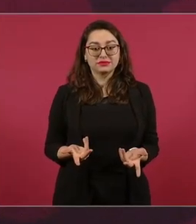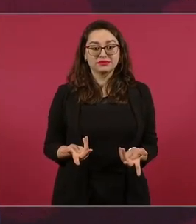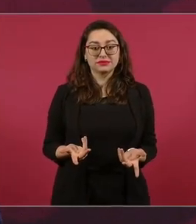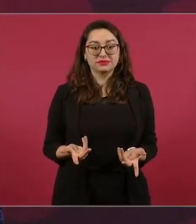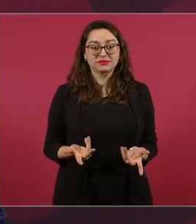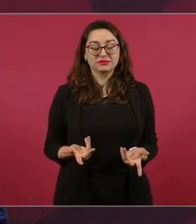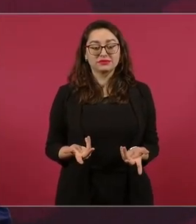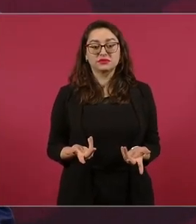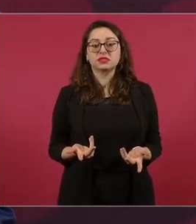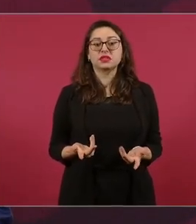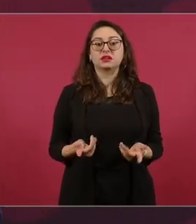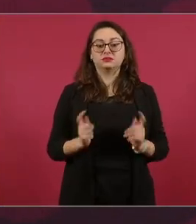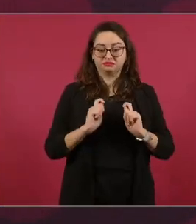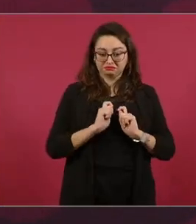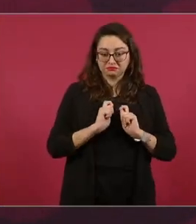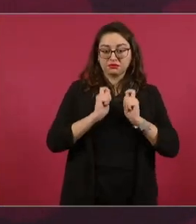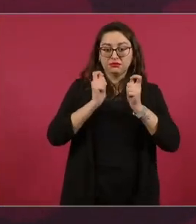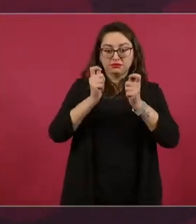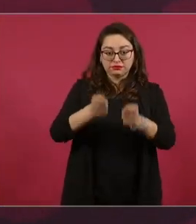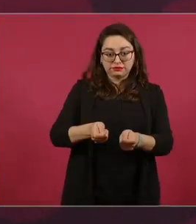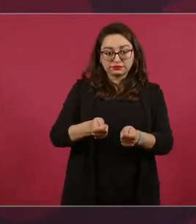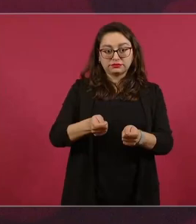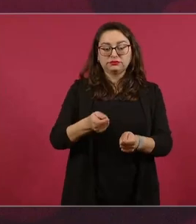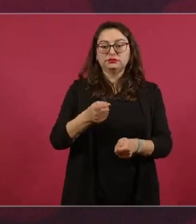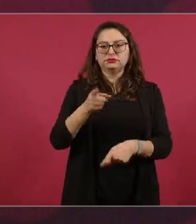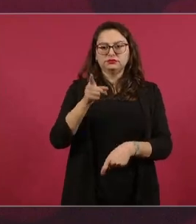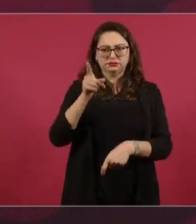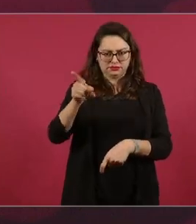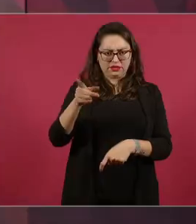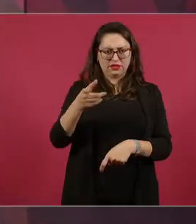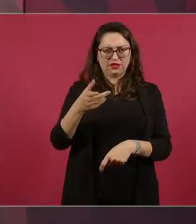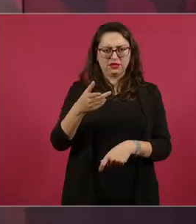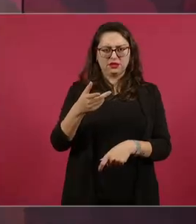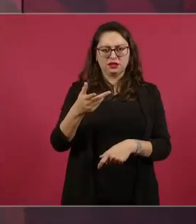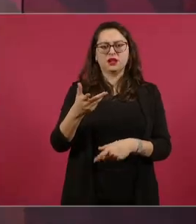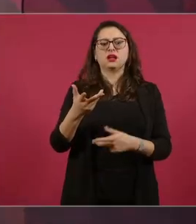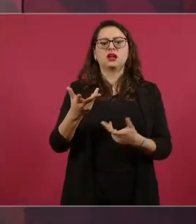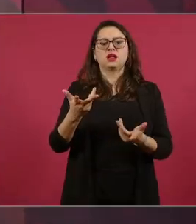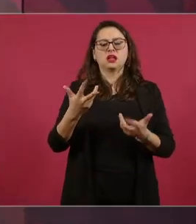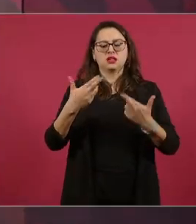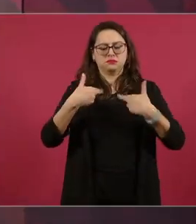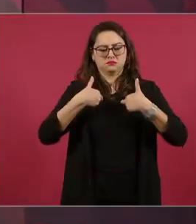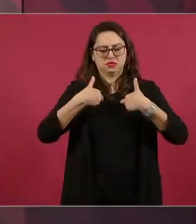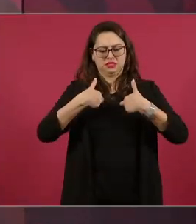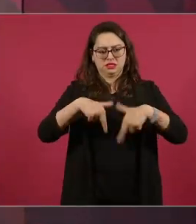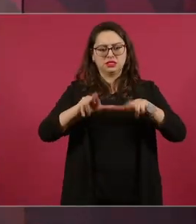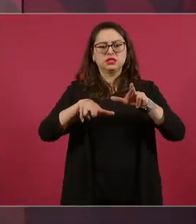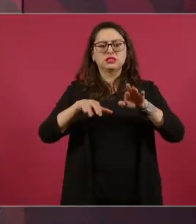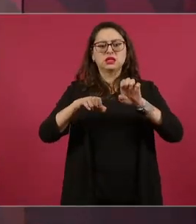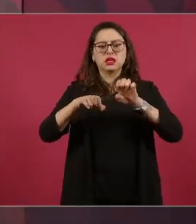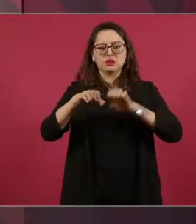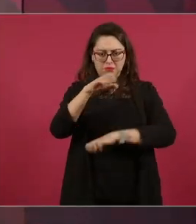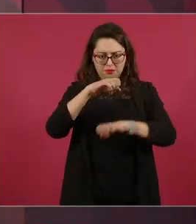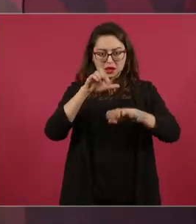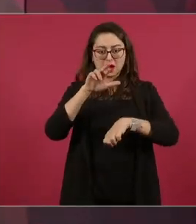de embajador a las Islas Fiji. Busquen en el mapa mundi dónde están las Islas Fiji.